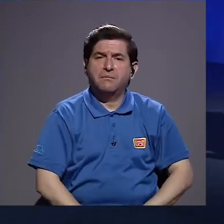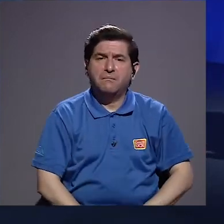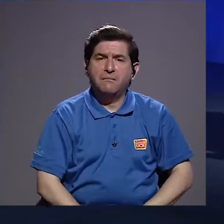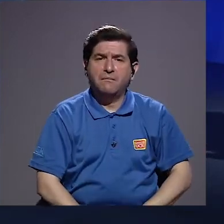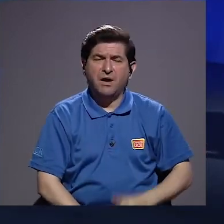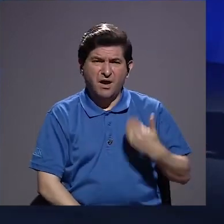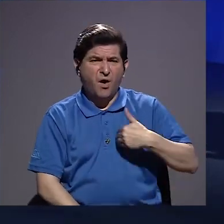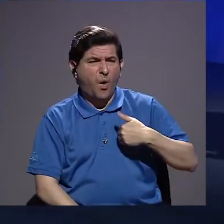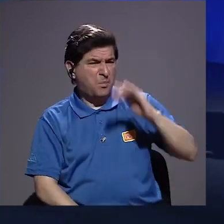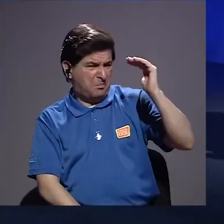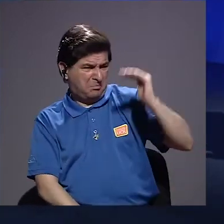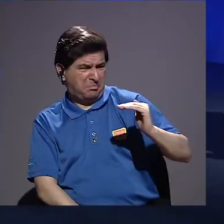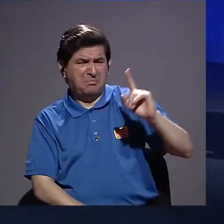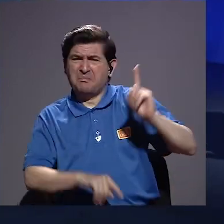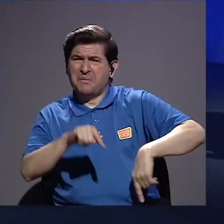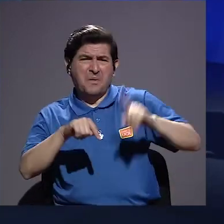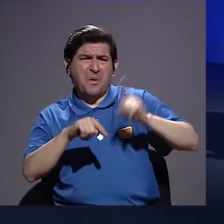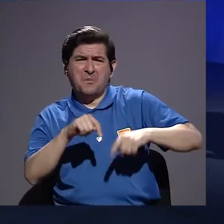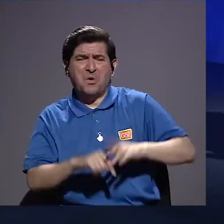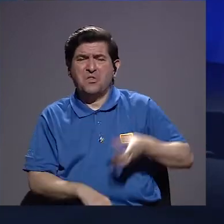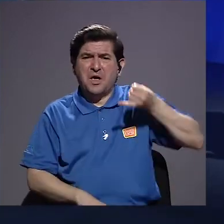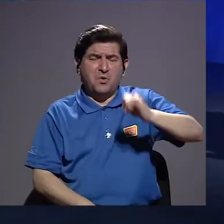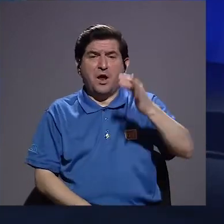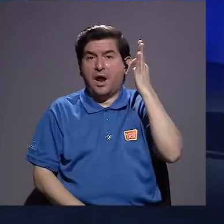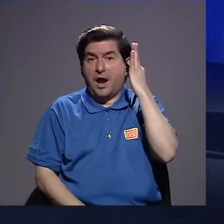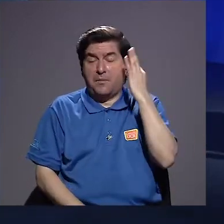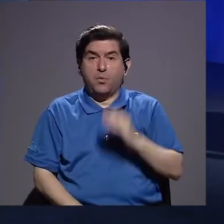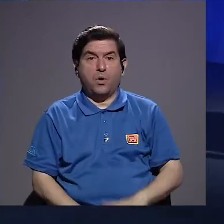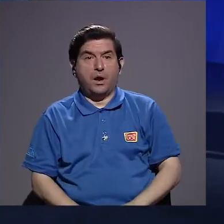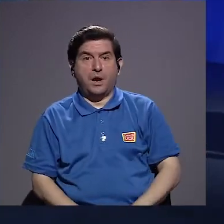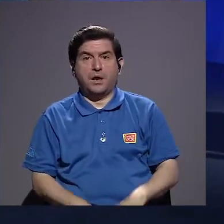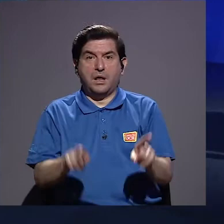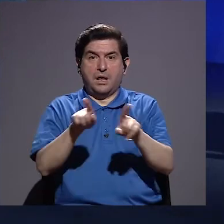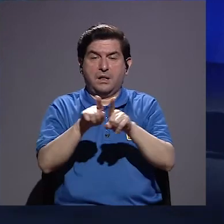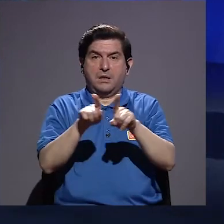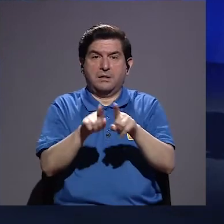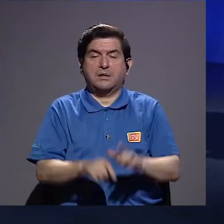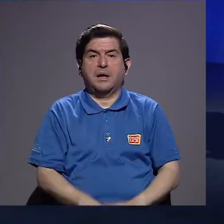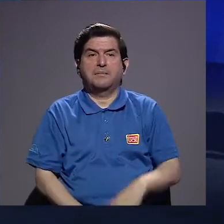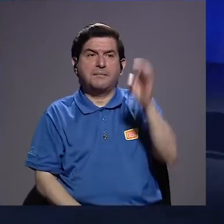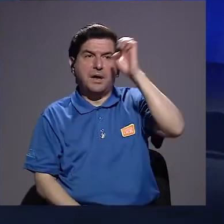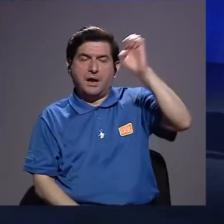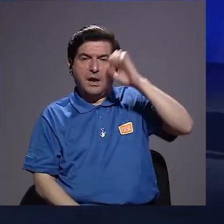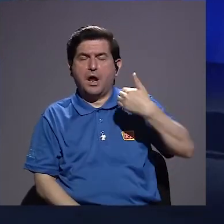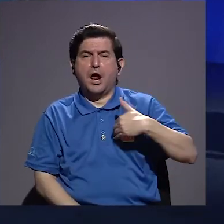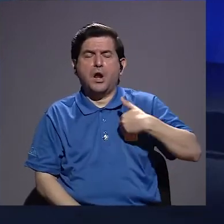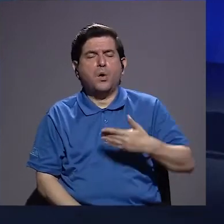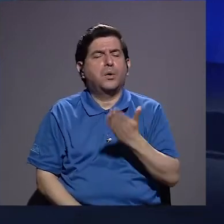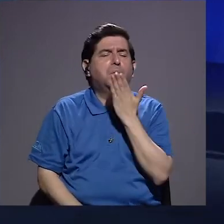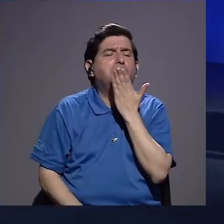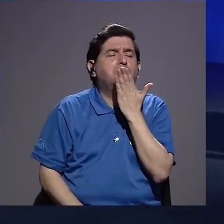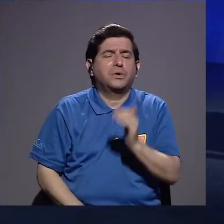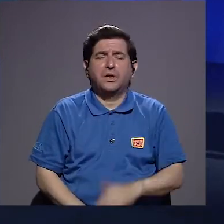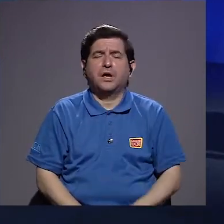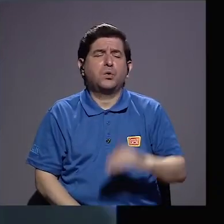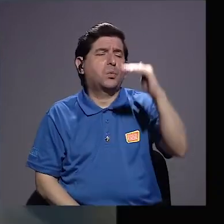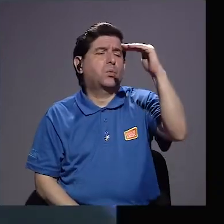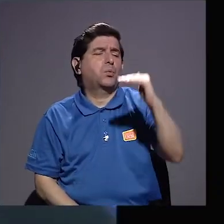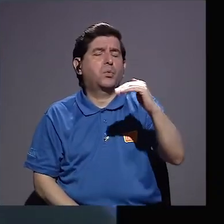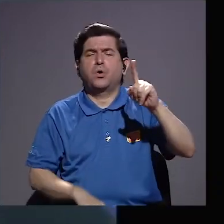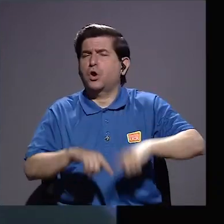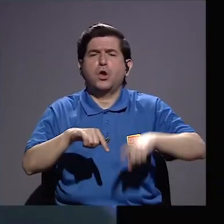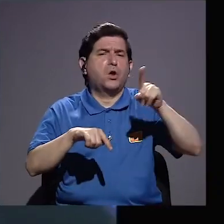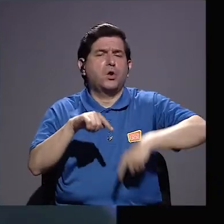que un hombre tan pequeño no pudo haber violado a una mujer que además era europea y el hombre era indígena y